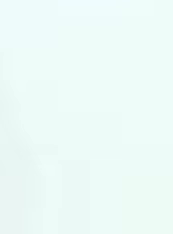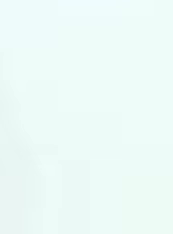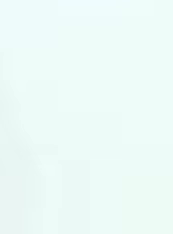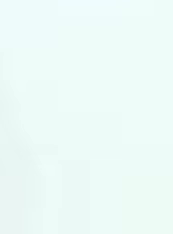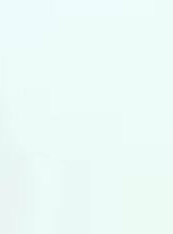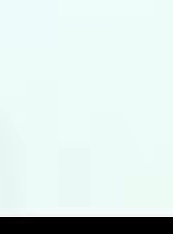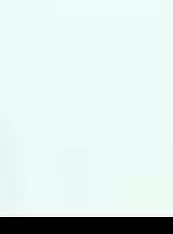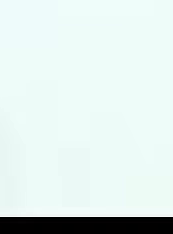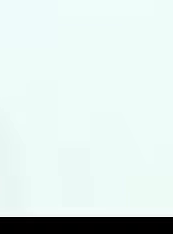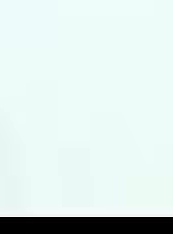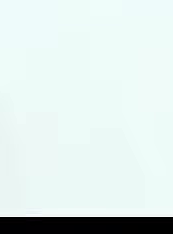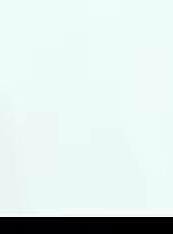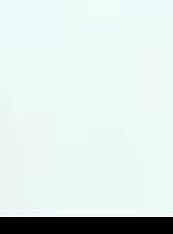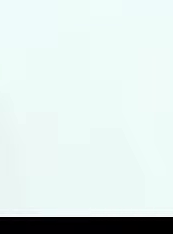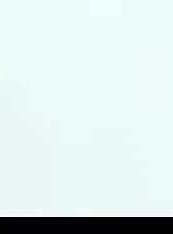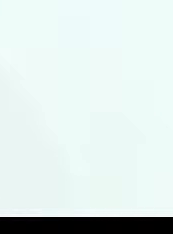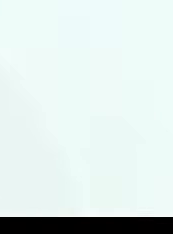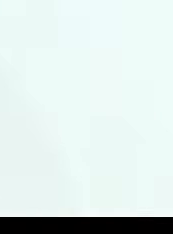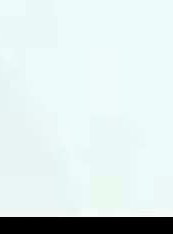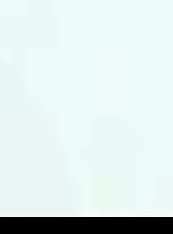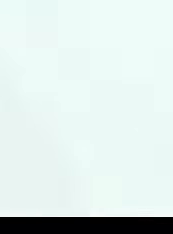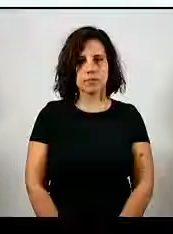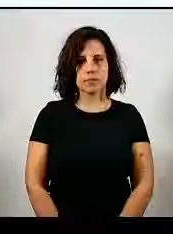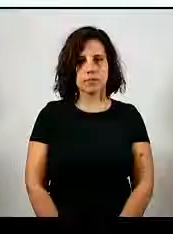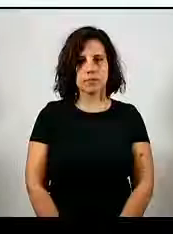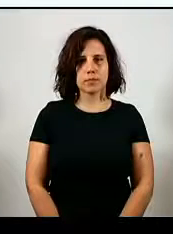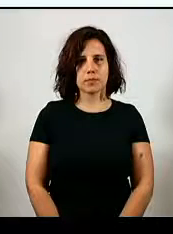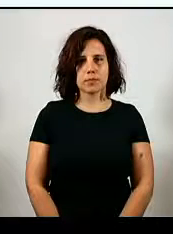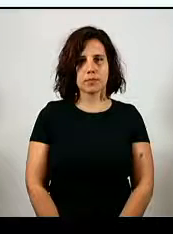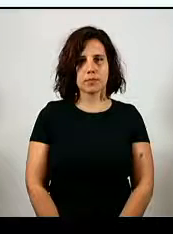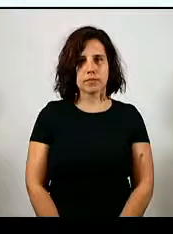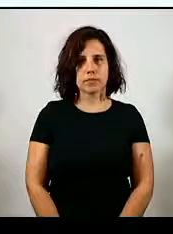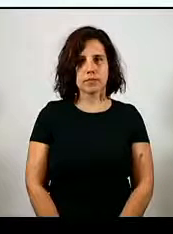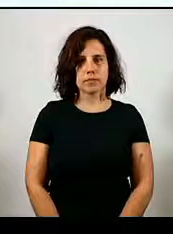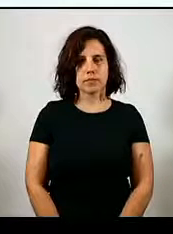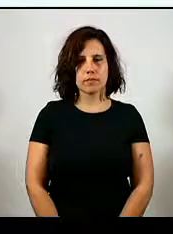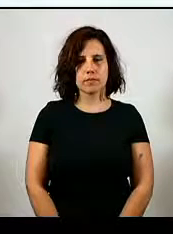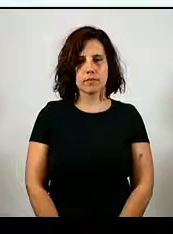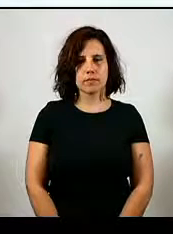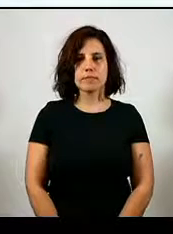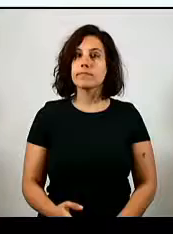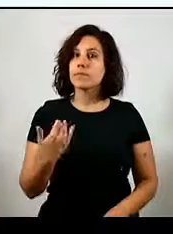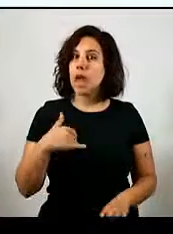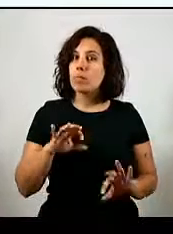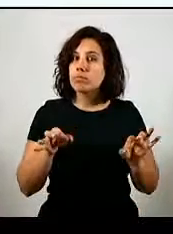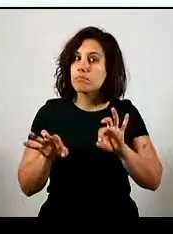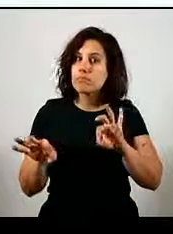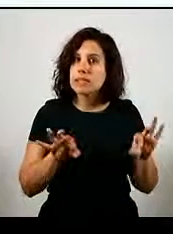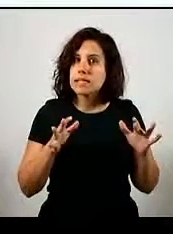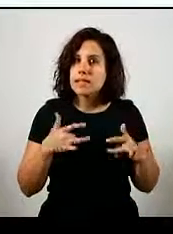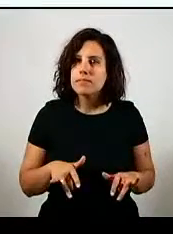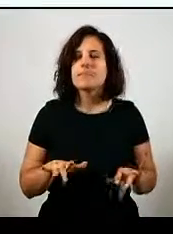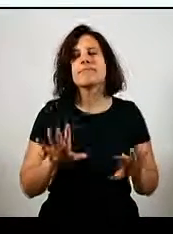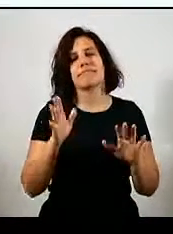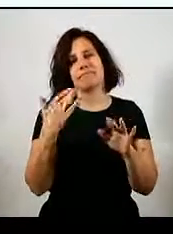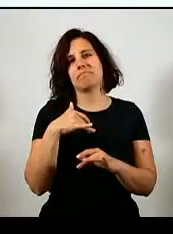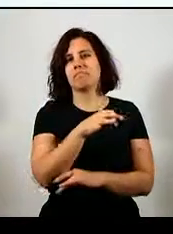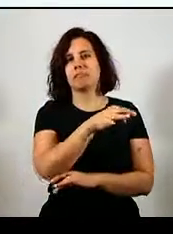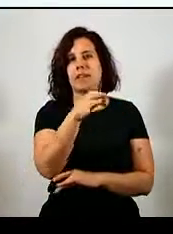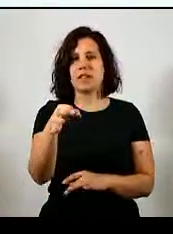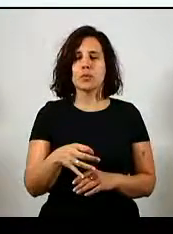Disculpen la tardanza. Cuando me digan, señores cámaras, ¿sí? ¿Estamos hoy? Perfecto.